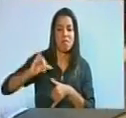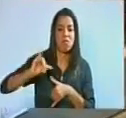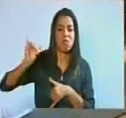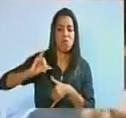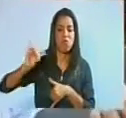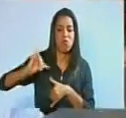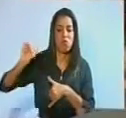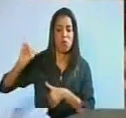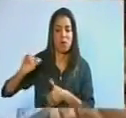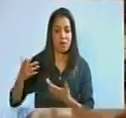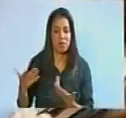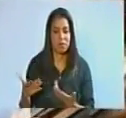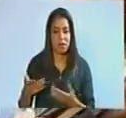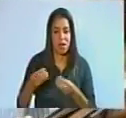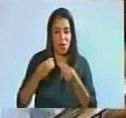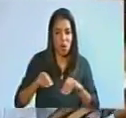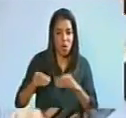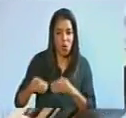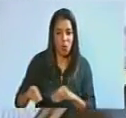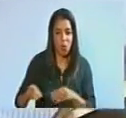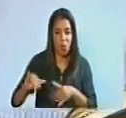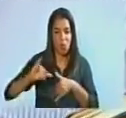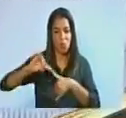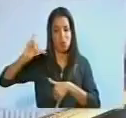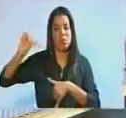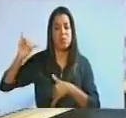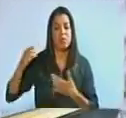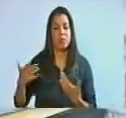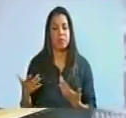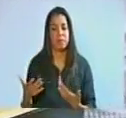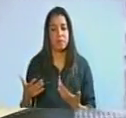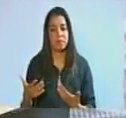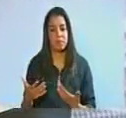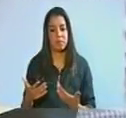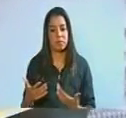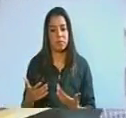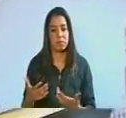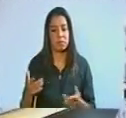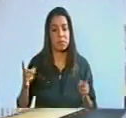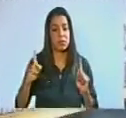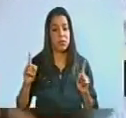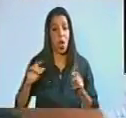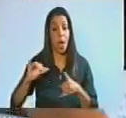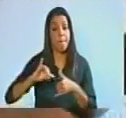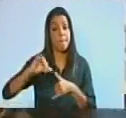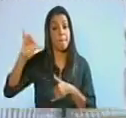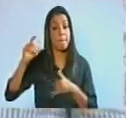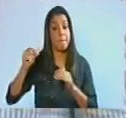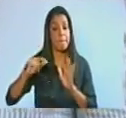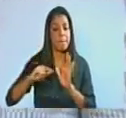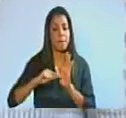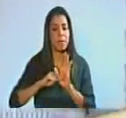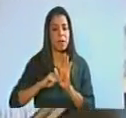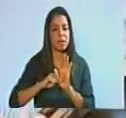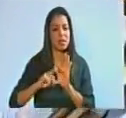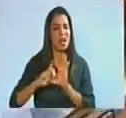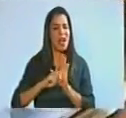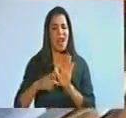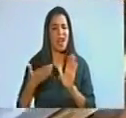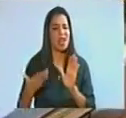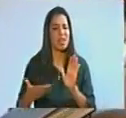para que pongan los huevos por el costo. No es solamente los precios. Aquí lo más importante de la ley es